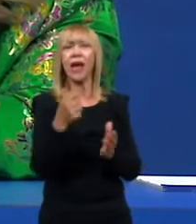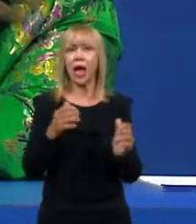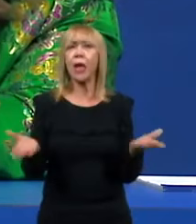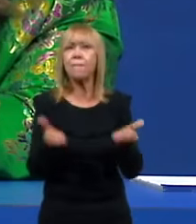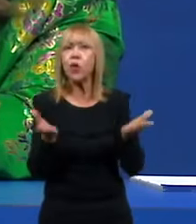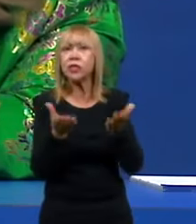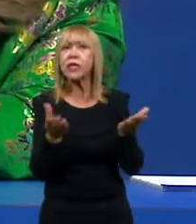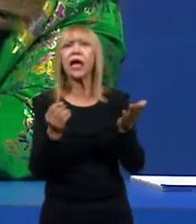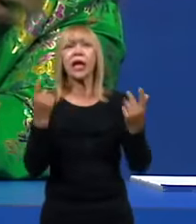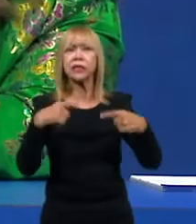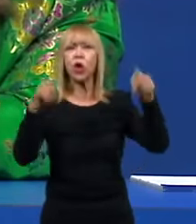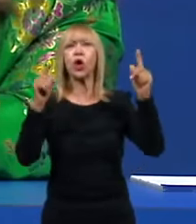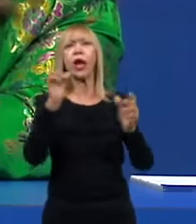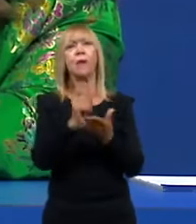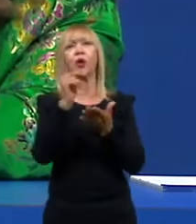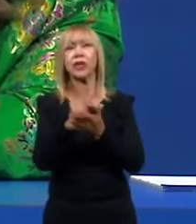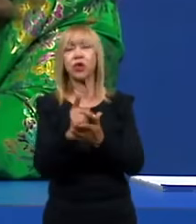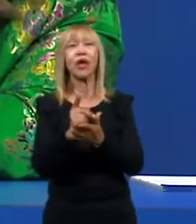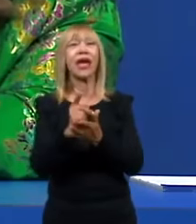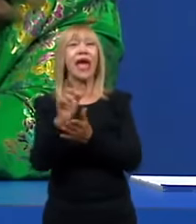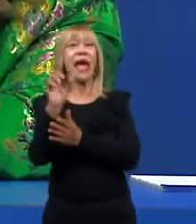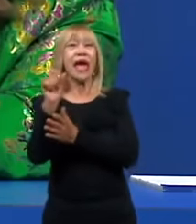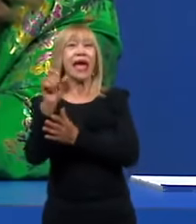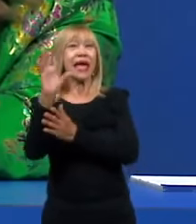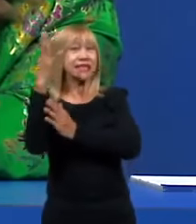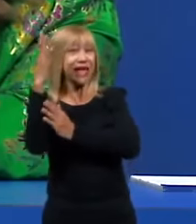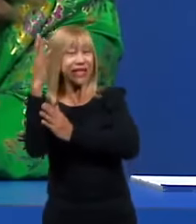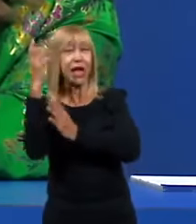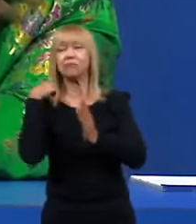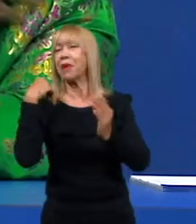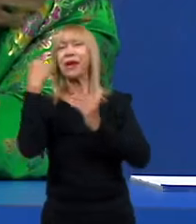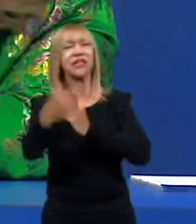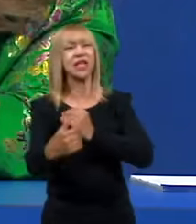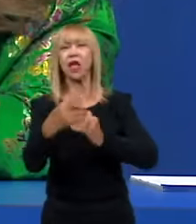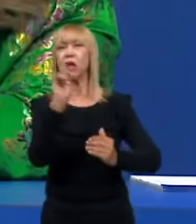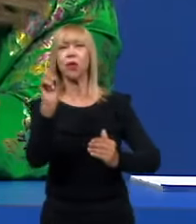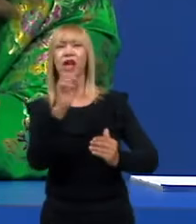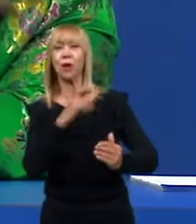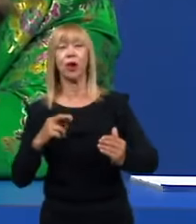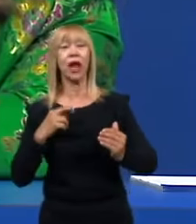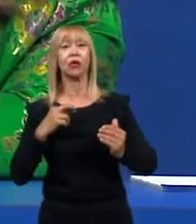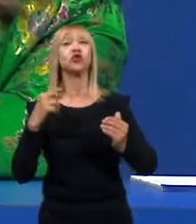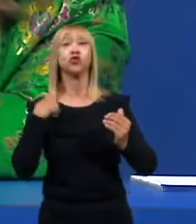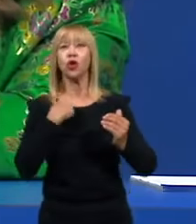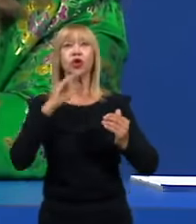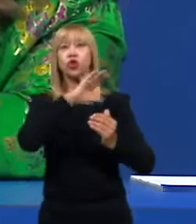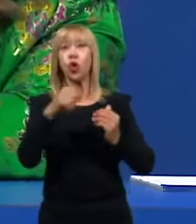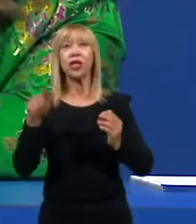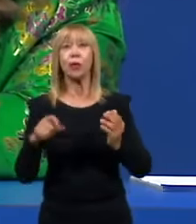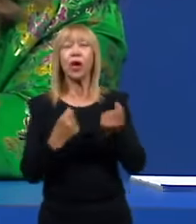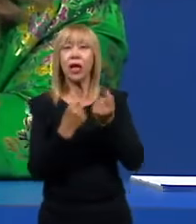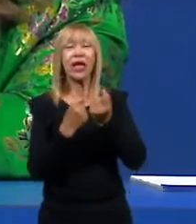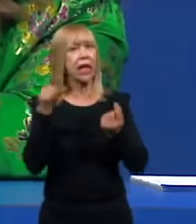impulsar y que se lograra la aprobación. La estadidad va más allá de demócratas y republicanos, nos toca a todos. Y ciertamente haber logrado